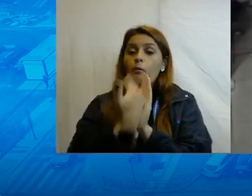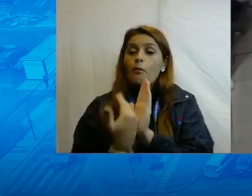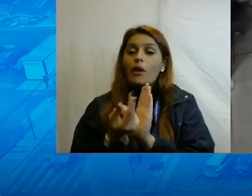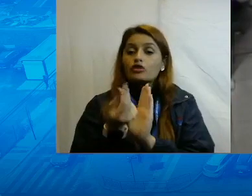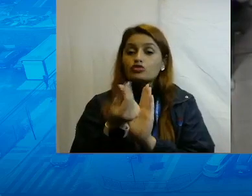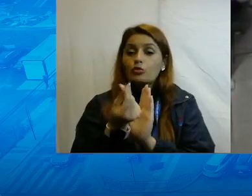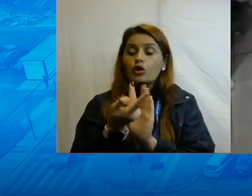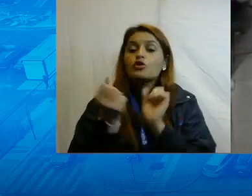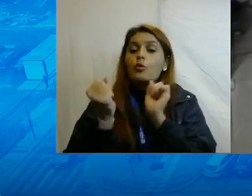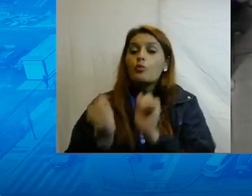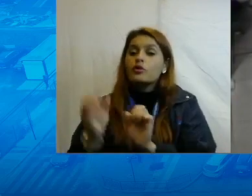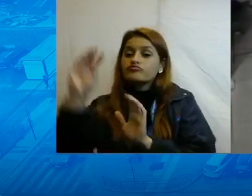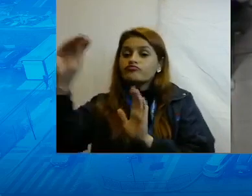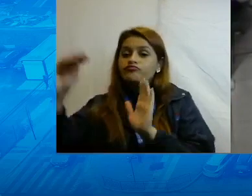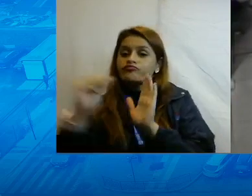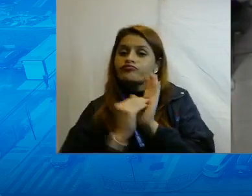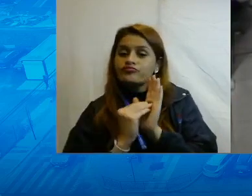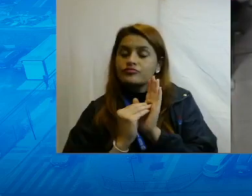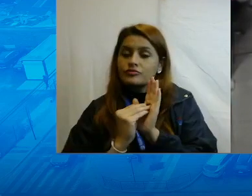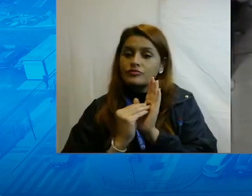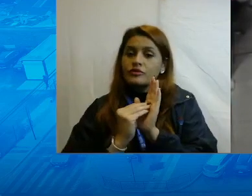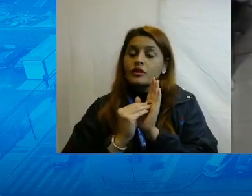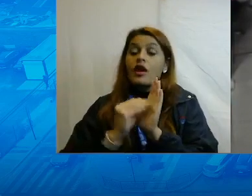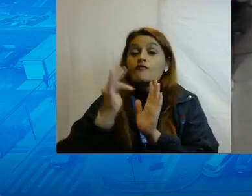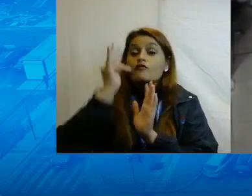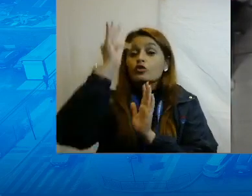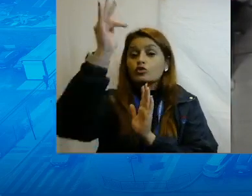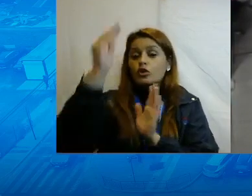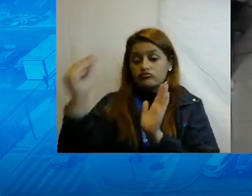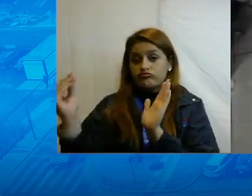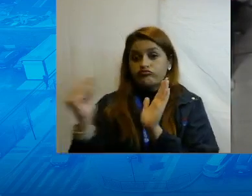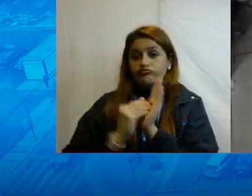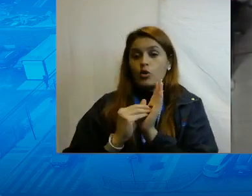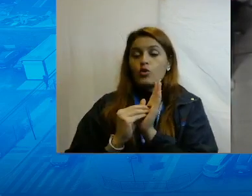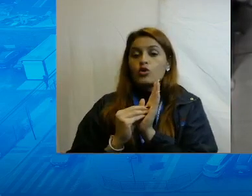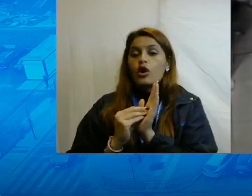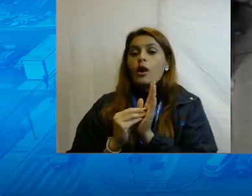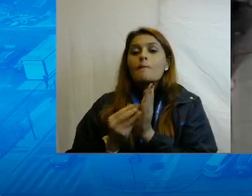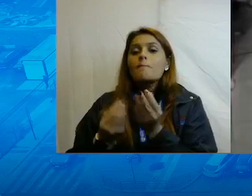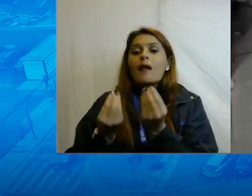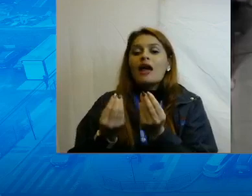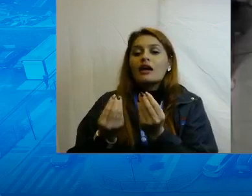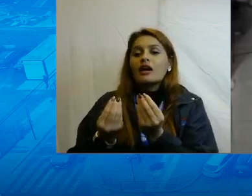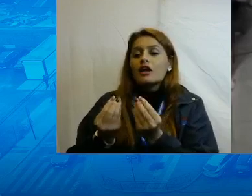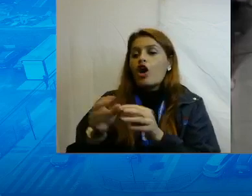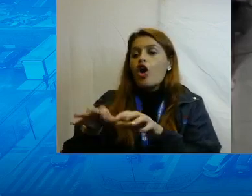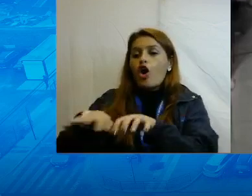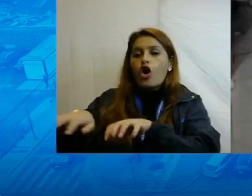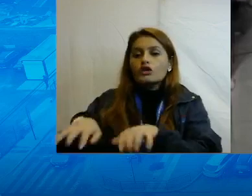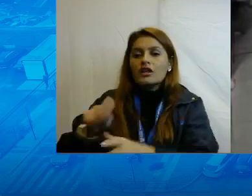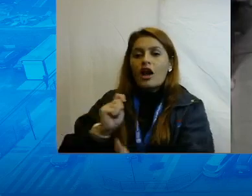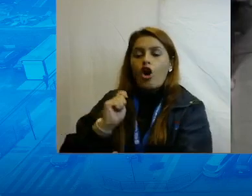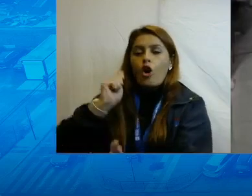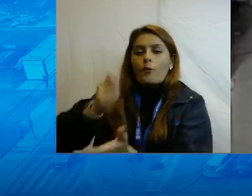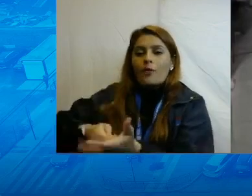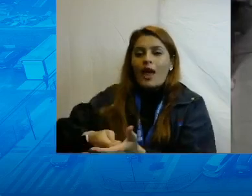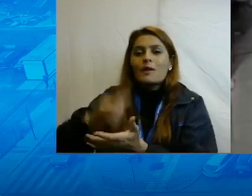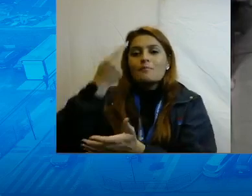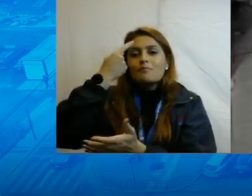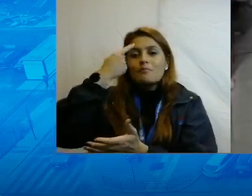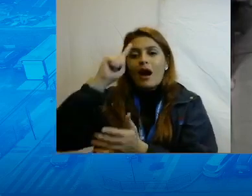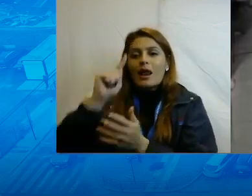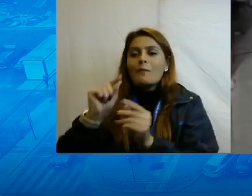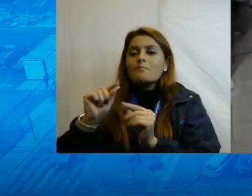incorporar presupuesto y destinarlo a la adquisición de los insumos necesarios para aumentar